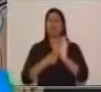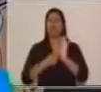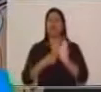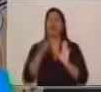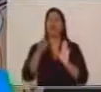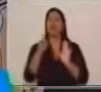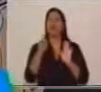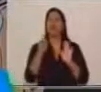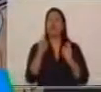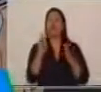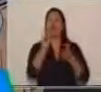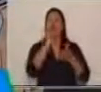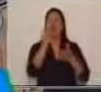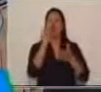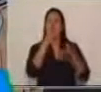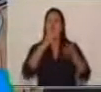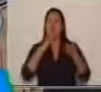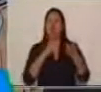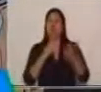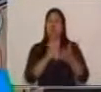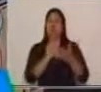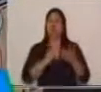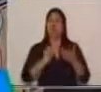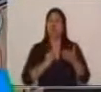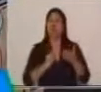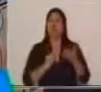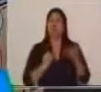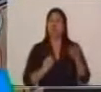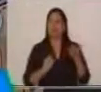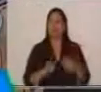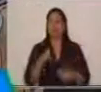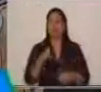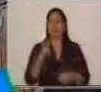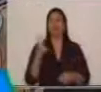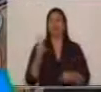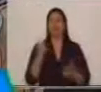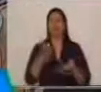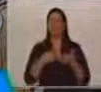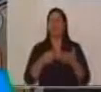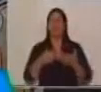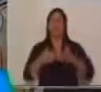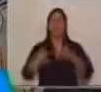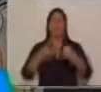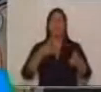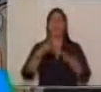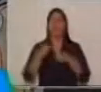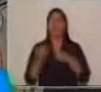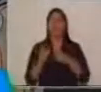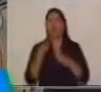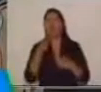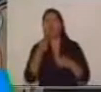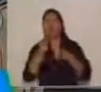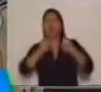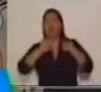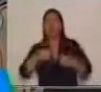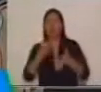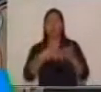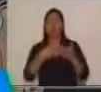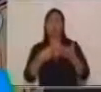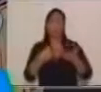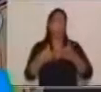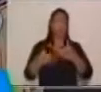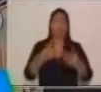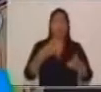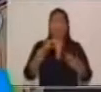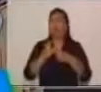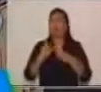la hora que usted escribe, está escribiendo arte. Usted no va a escribir cualquier cosa. Puede escribir una historia, un sentimiento, una emoción,